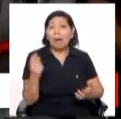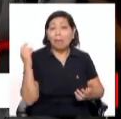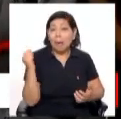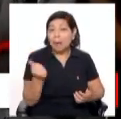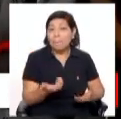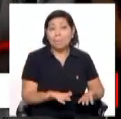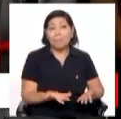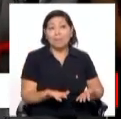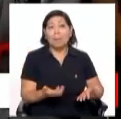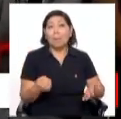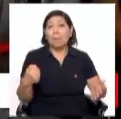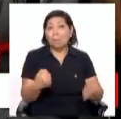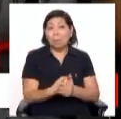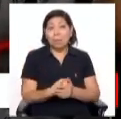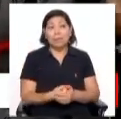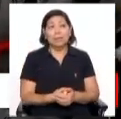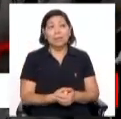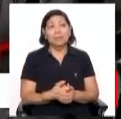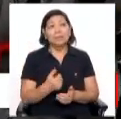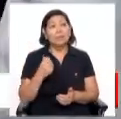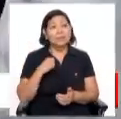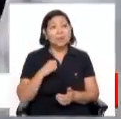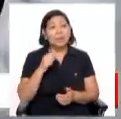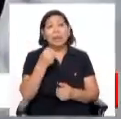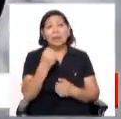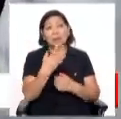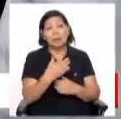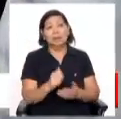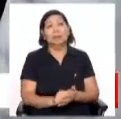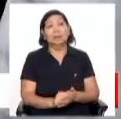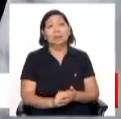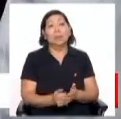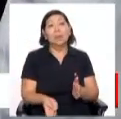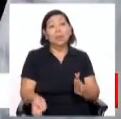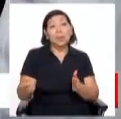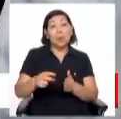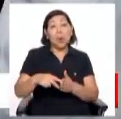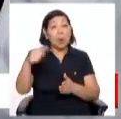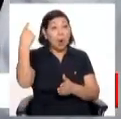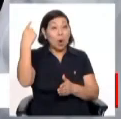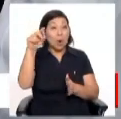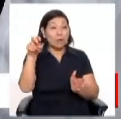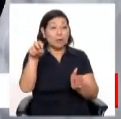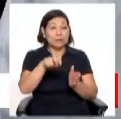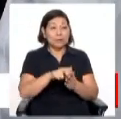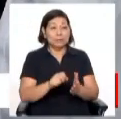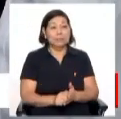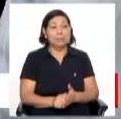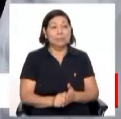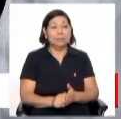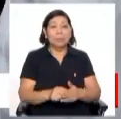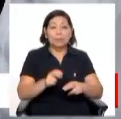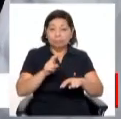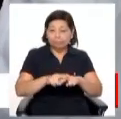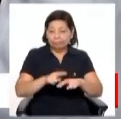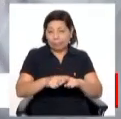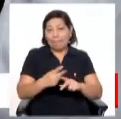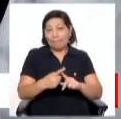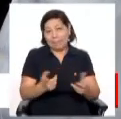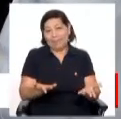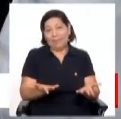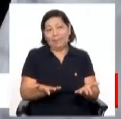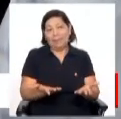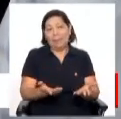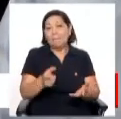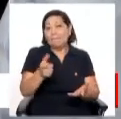venga rápido y que nos atropelle. Señor alcalde, semáforo. Cuando subimos a los microbuses, los asientos reservados, a veces